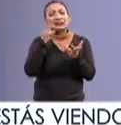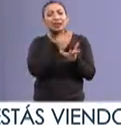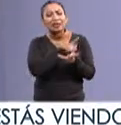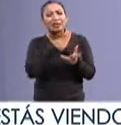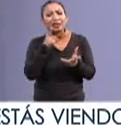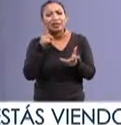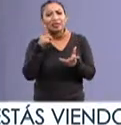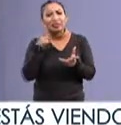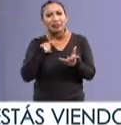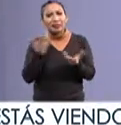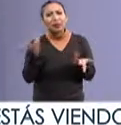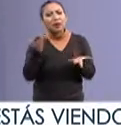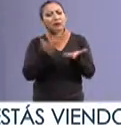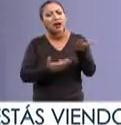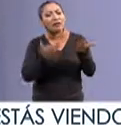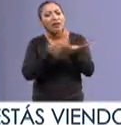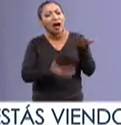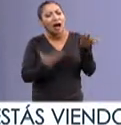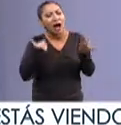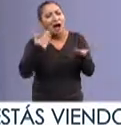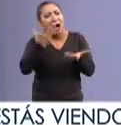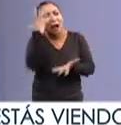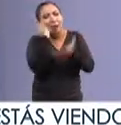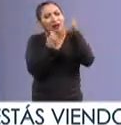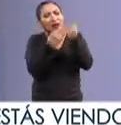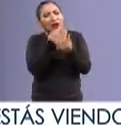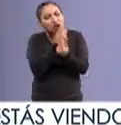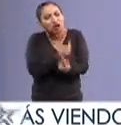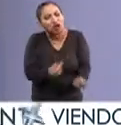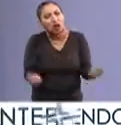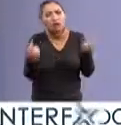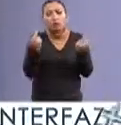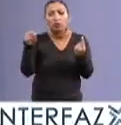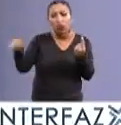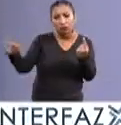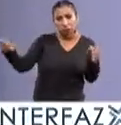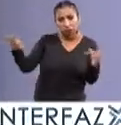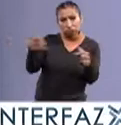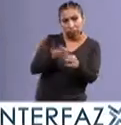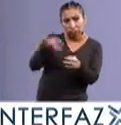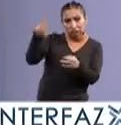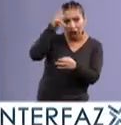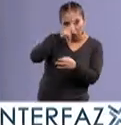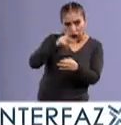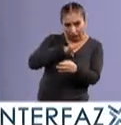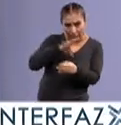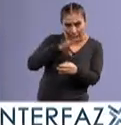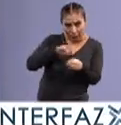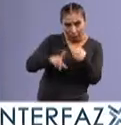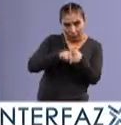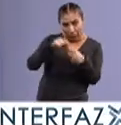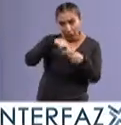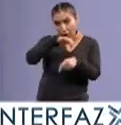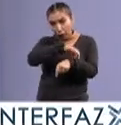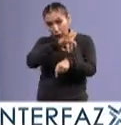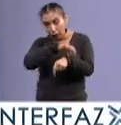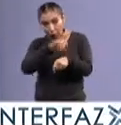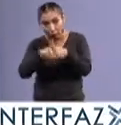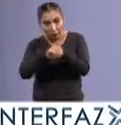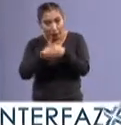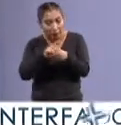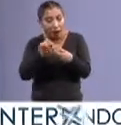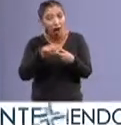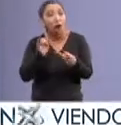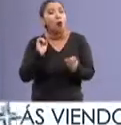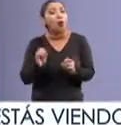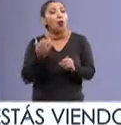debe estos falta de aprovechamiento escolar a cuestiones realmente psicológicas, médicas, y qué tanto